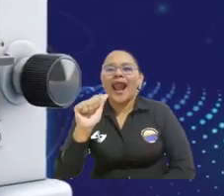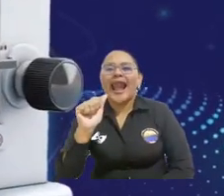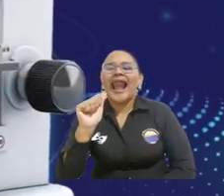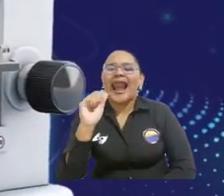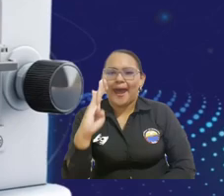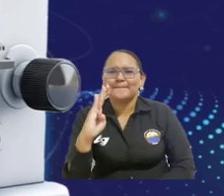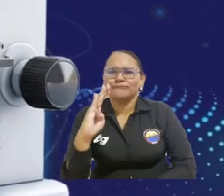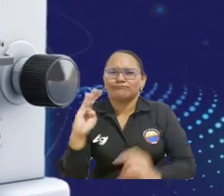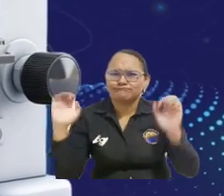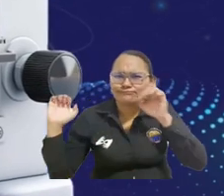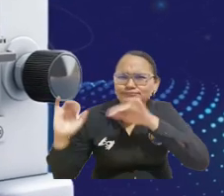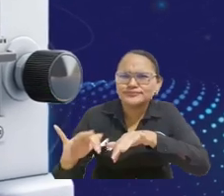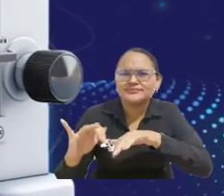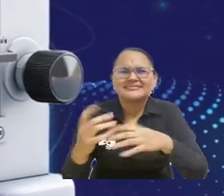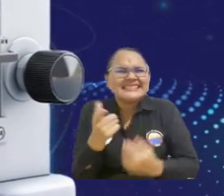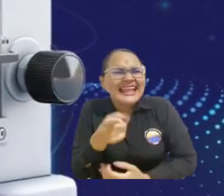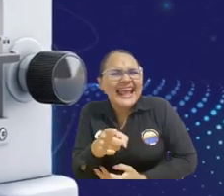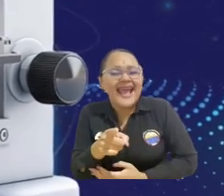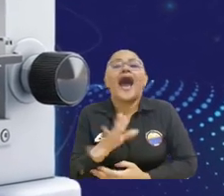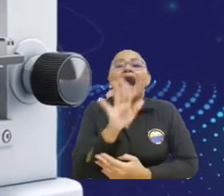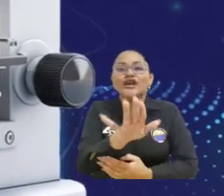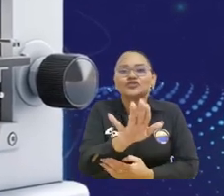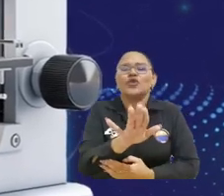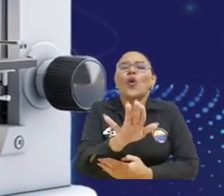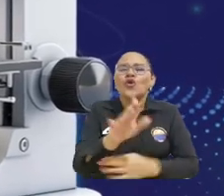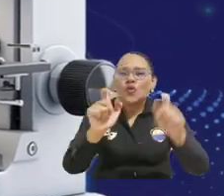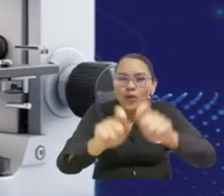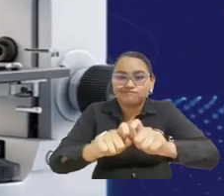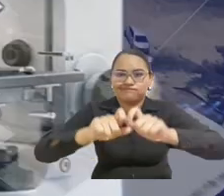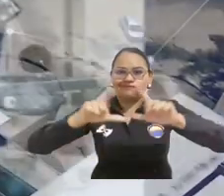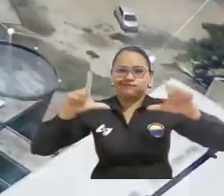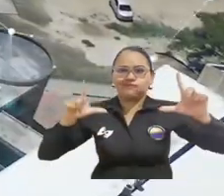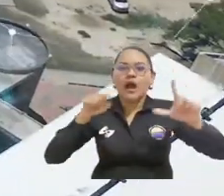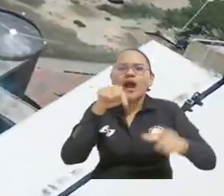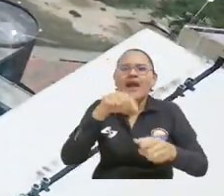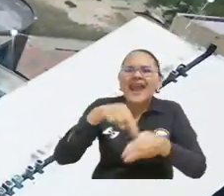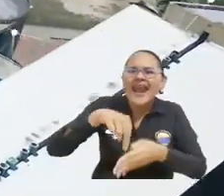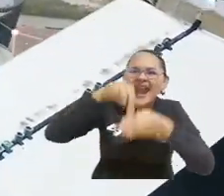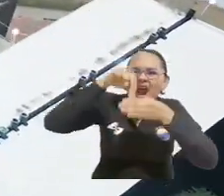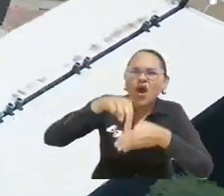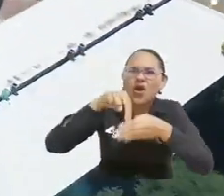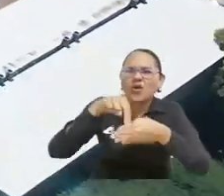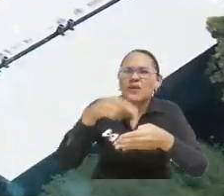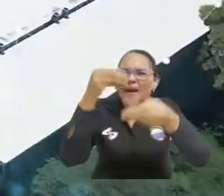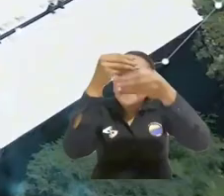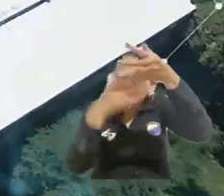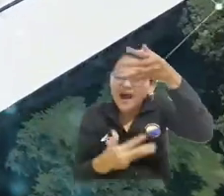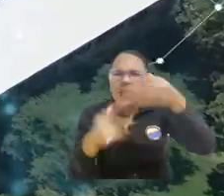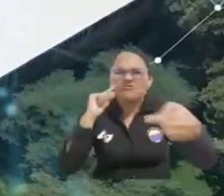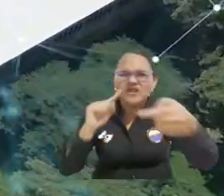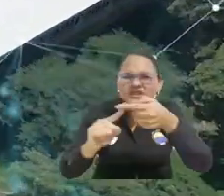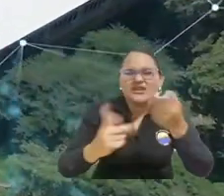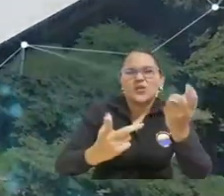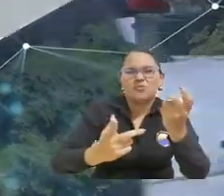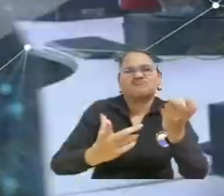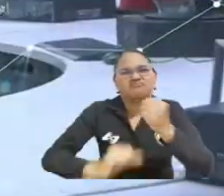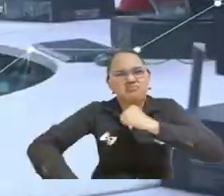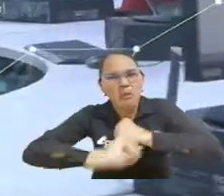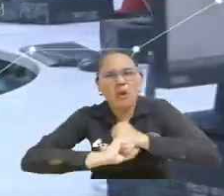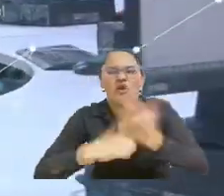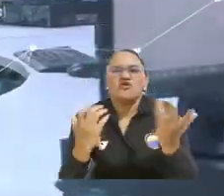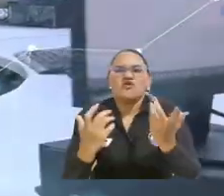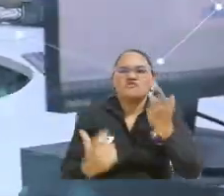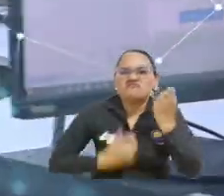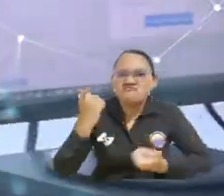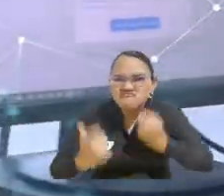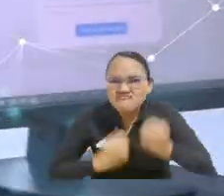primera Colab Session, un espacio que permite la divulgación sobre la búsqueda para acceder a recursos que apoyan la cooperación,